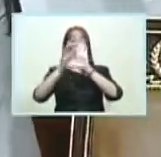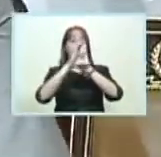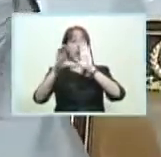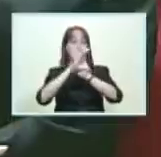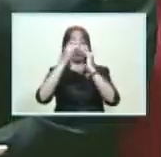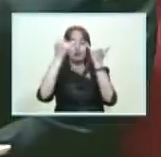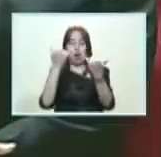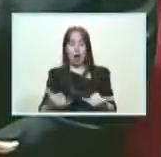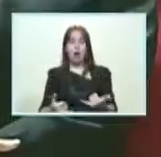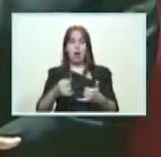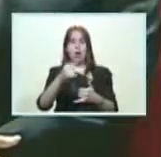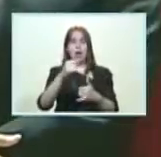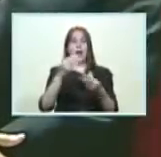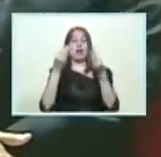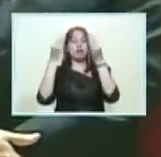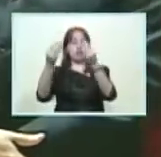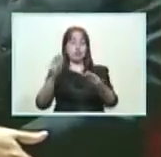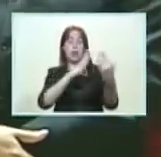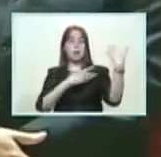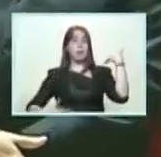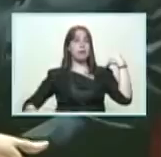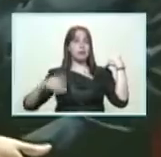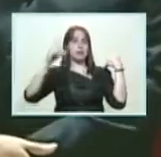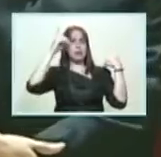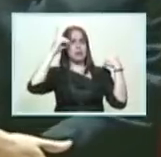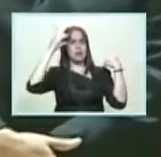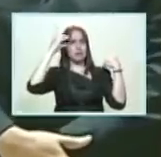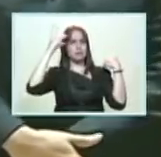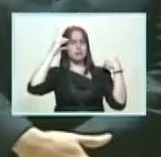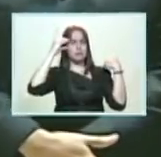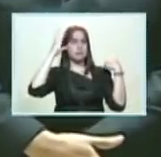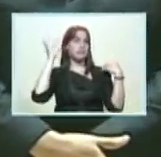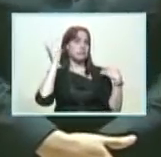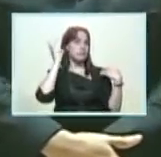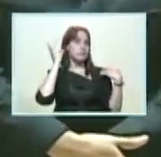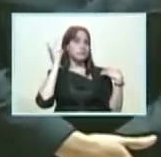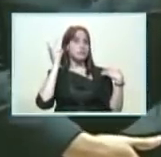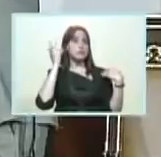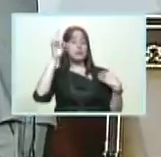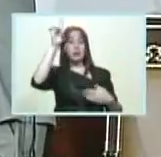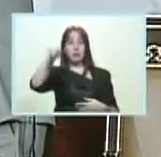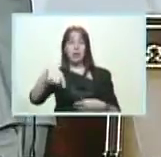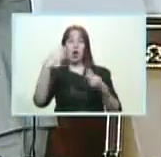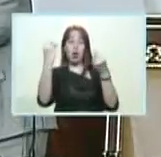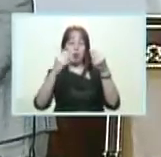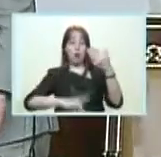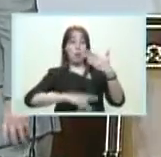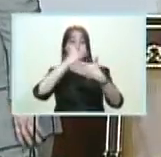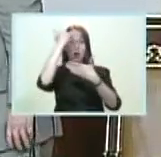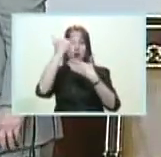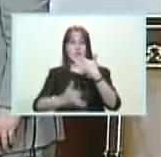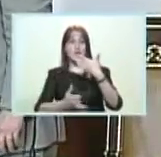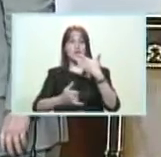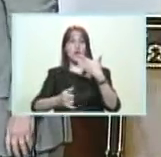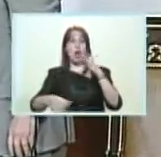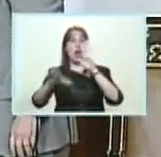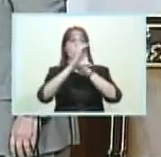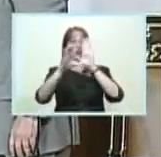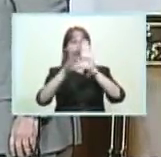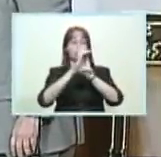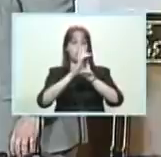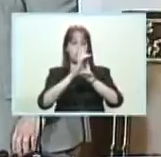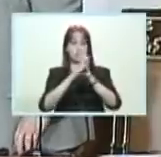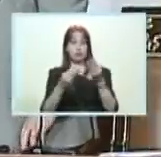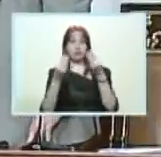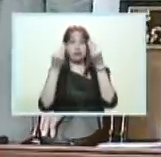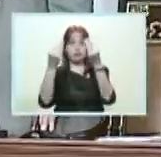actual a la presidenta de la Asamblea Nacional Constituyente, Delcy Rodríguez, como proyecto de constitución, de manera tal que